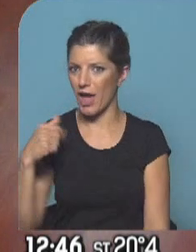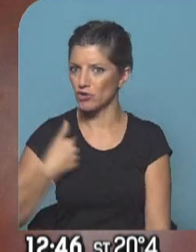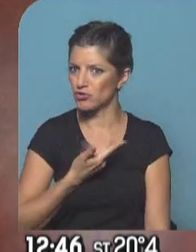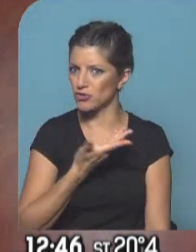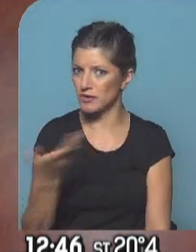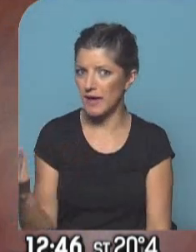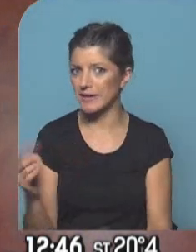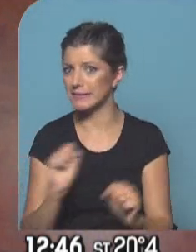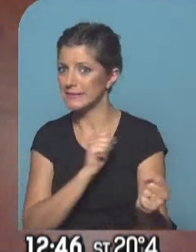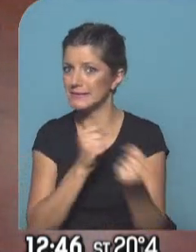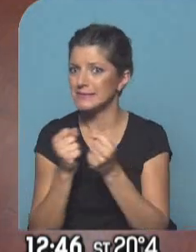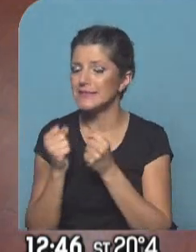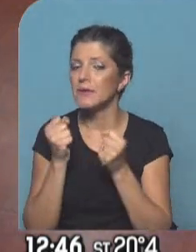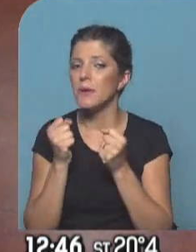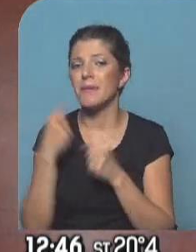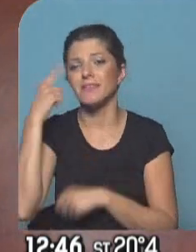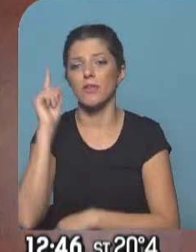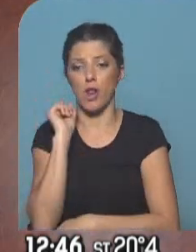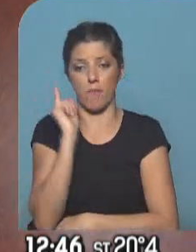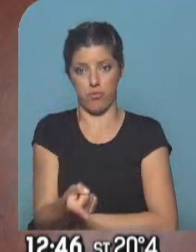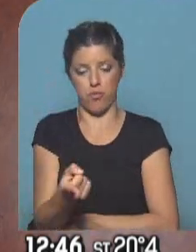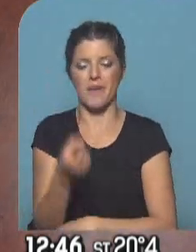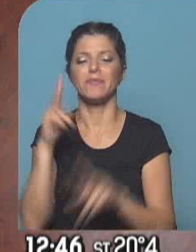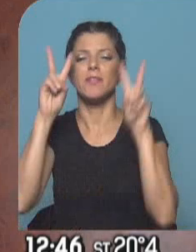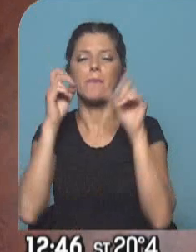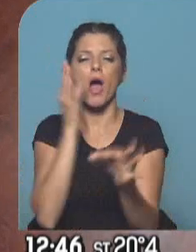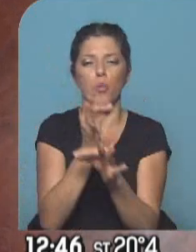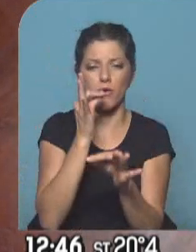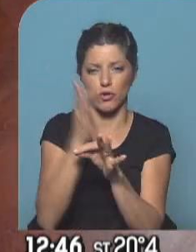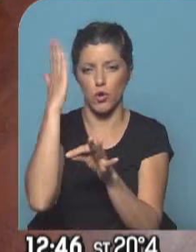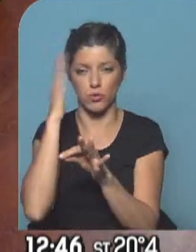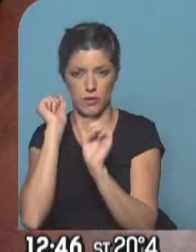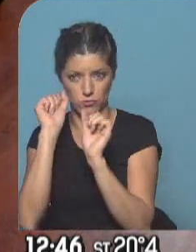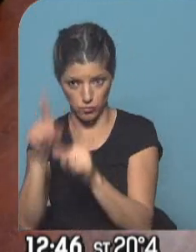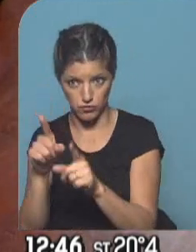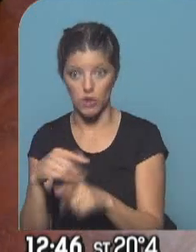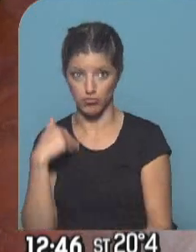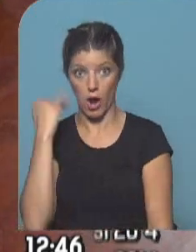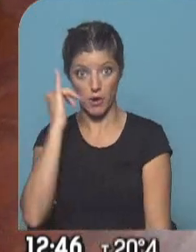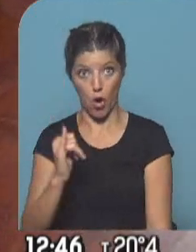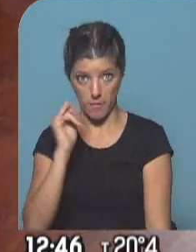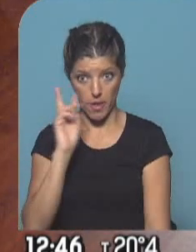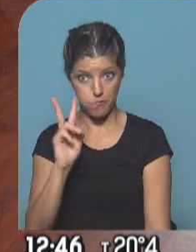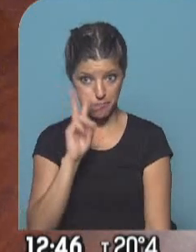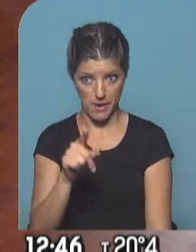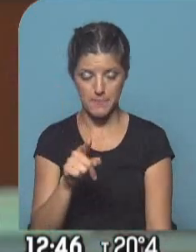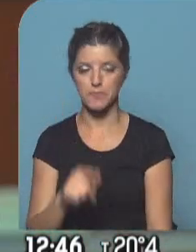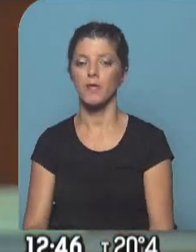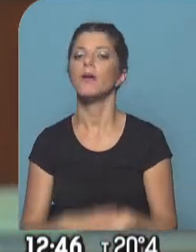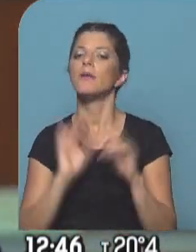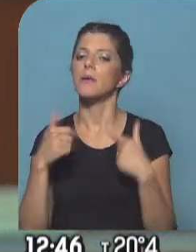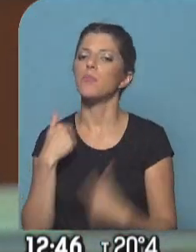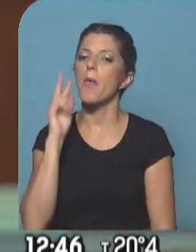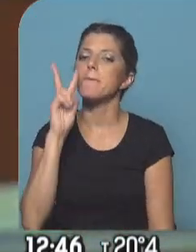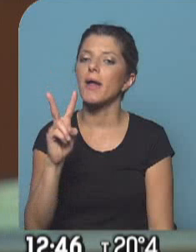bastante atormentada por la cuestión del totalitarismo en la educación y en la cultura. Es altamente recomendable. Ahí se ve también lo que tiene que